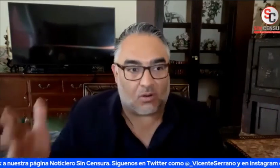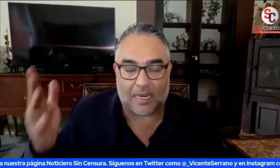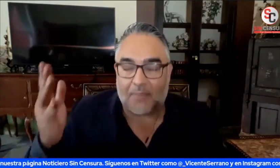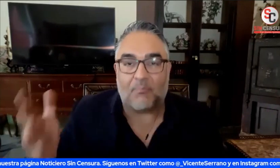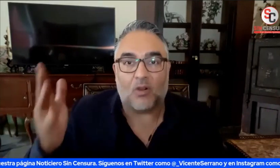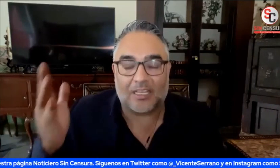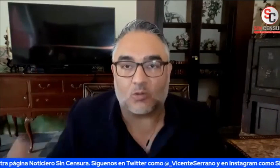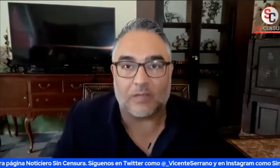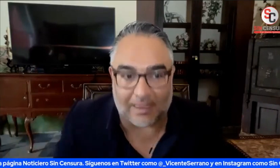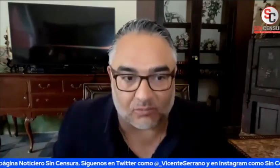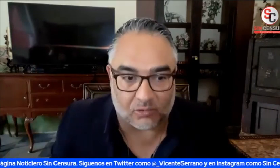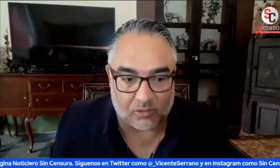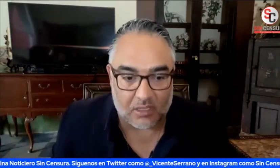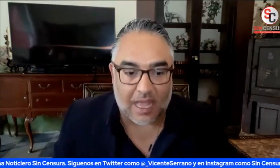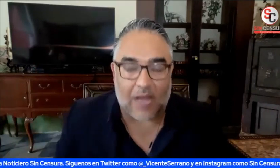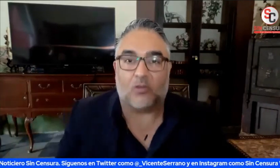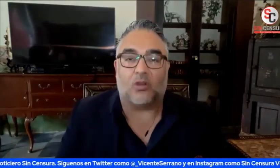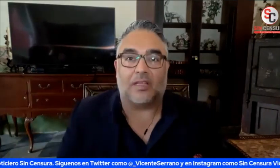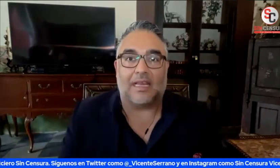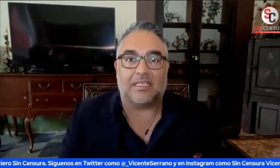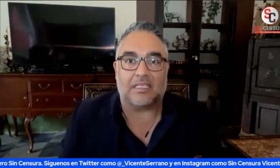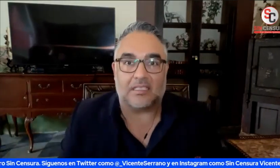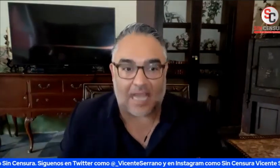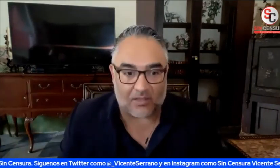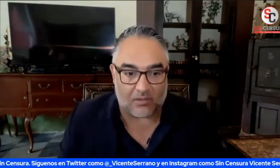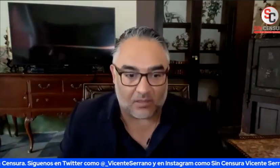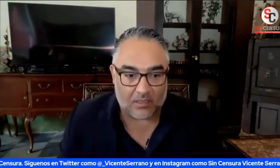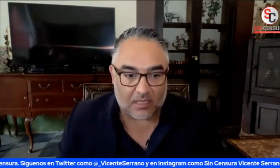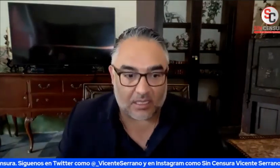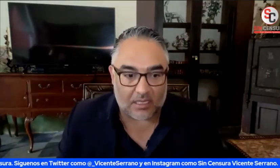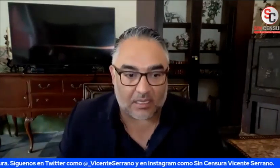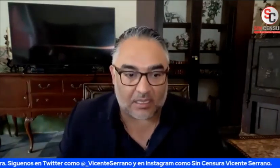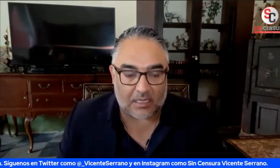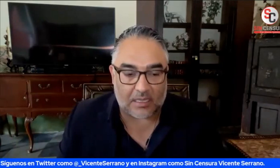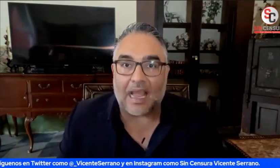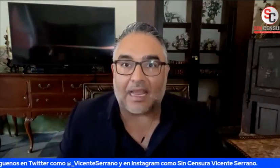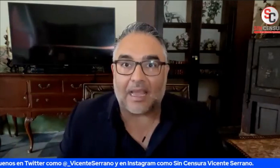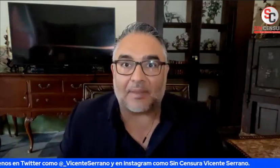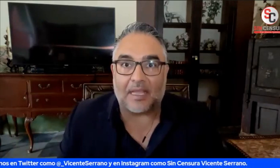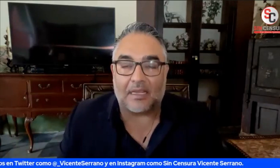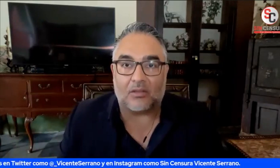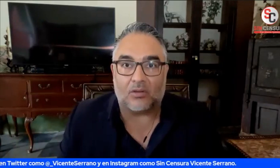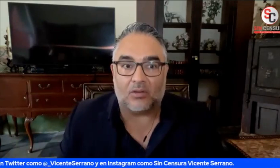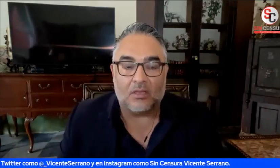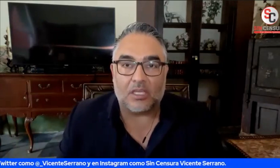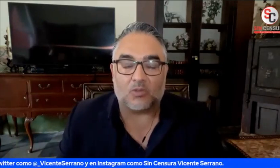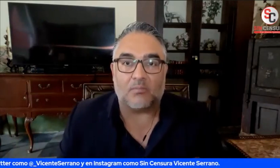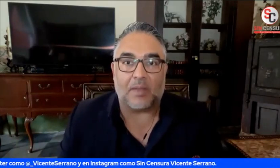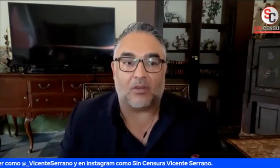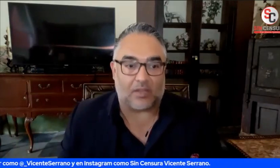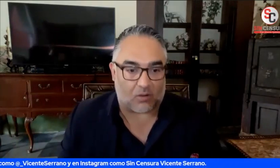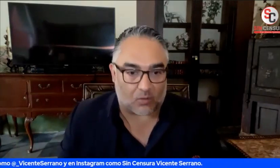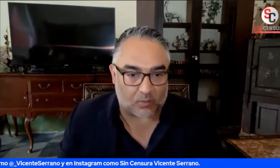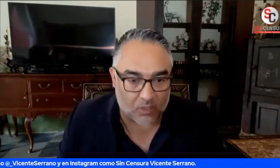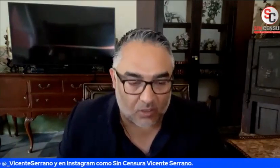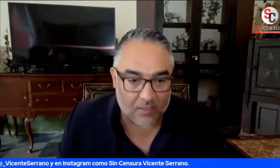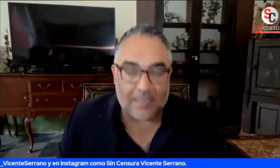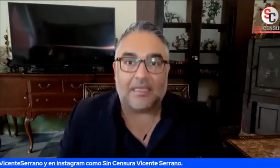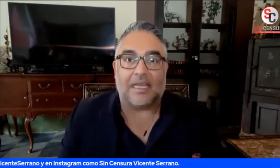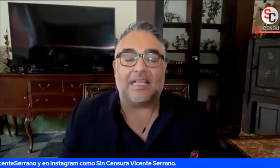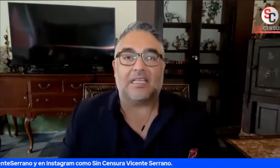solo como ejemplo, Jesús Lemus, autor del Licenciado y de Jaque a Peña Nieto y su imperio